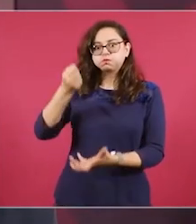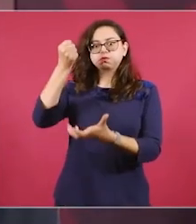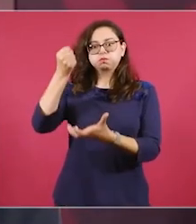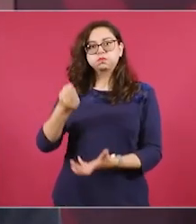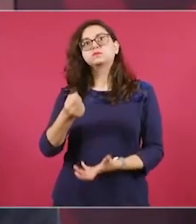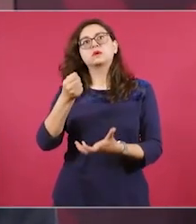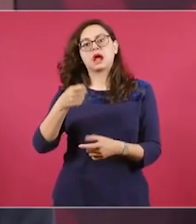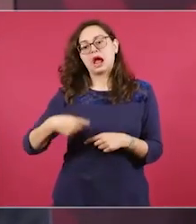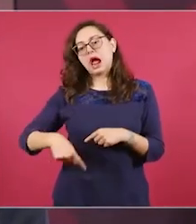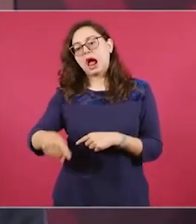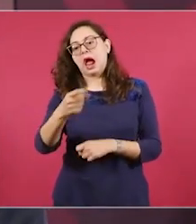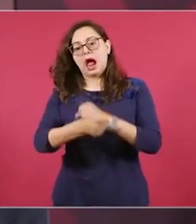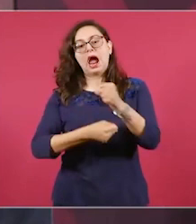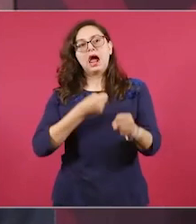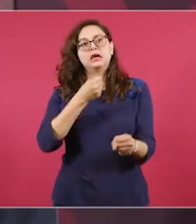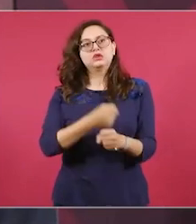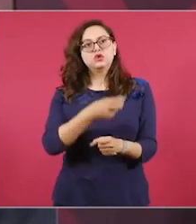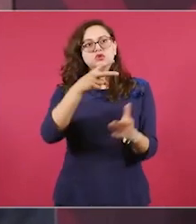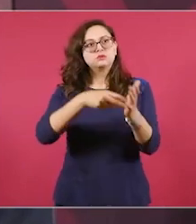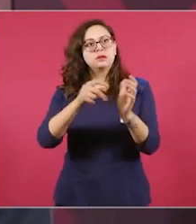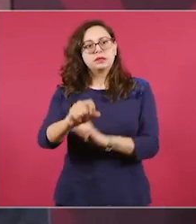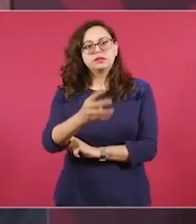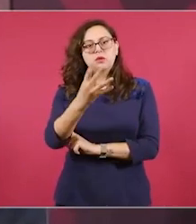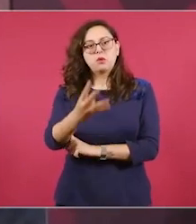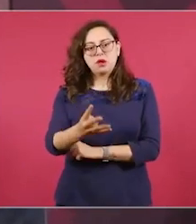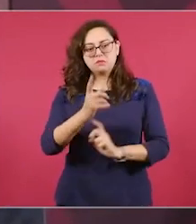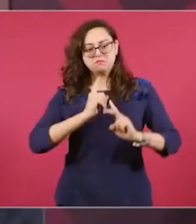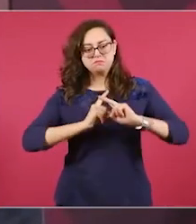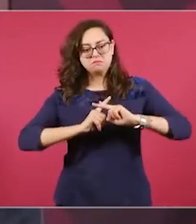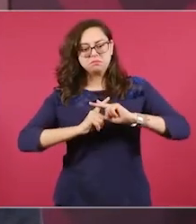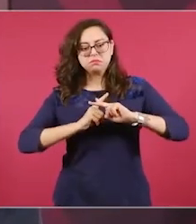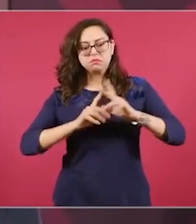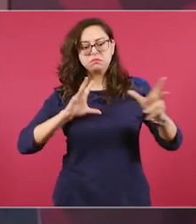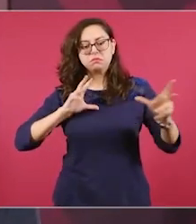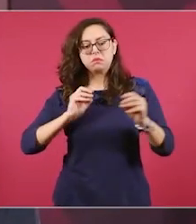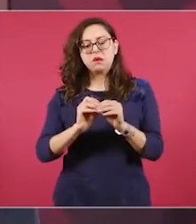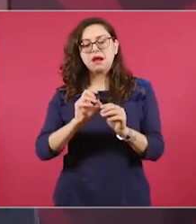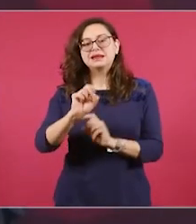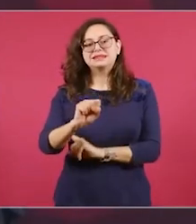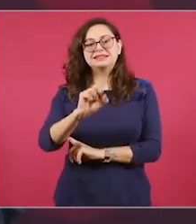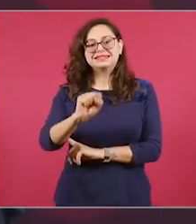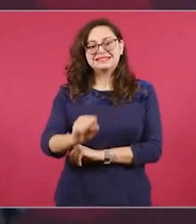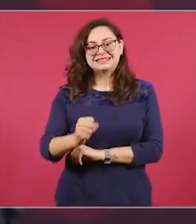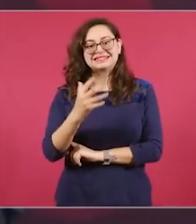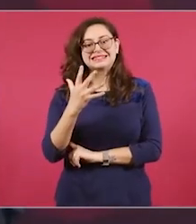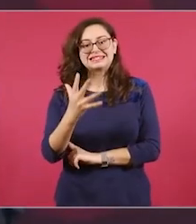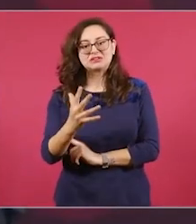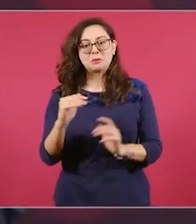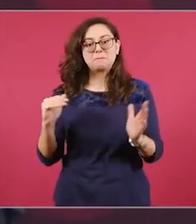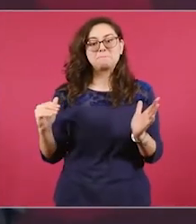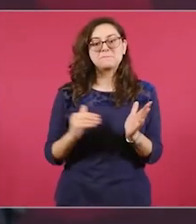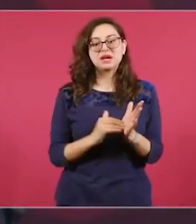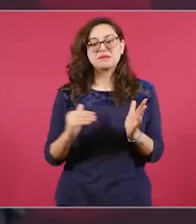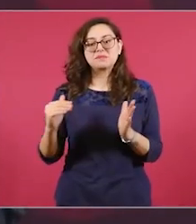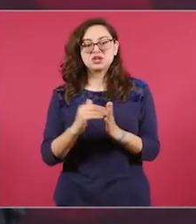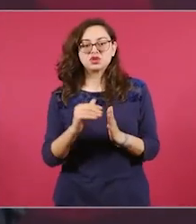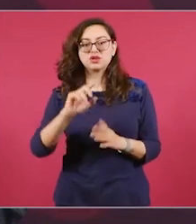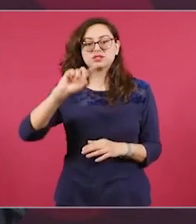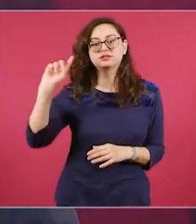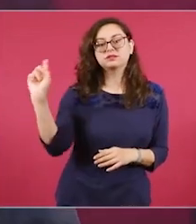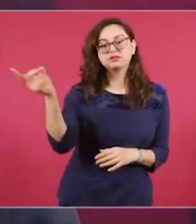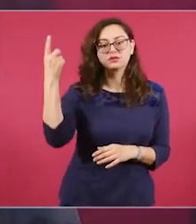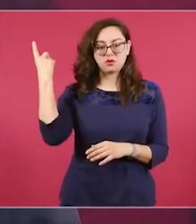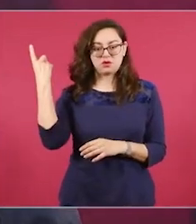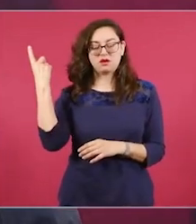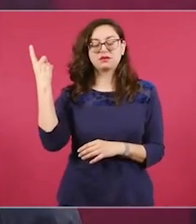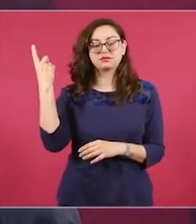estamos calculando, estimamos que van a llegar 65 mil millones de